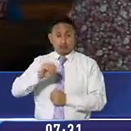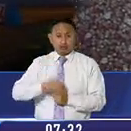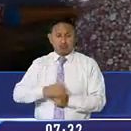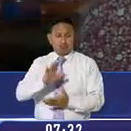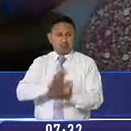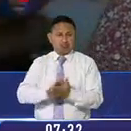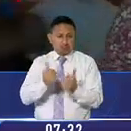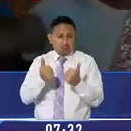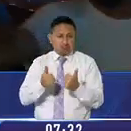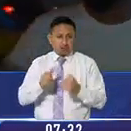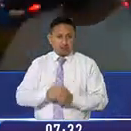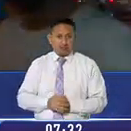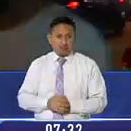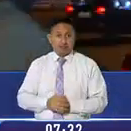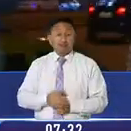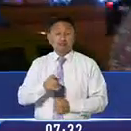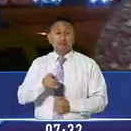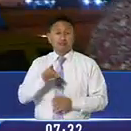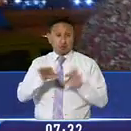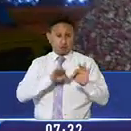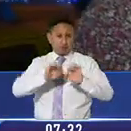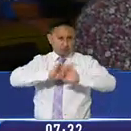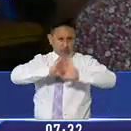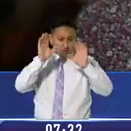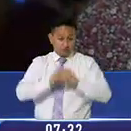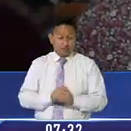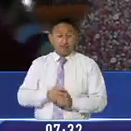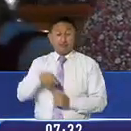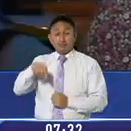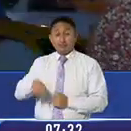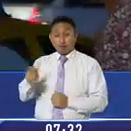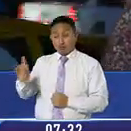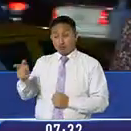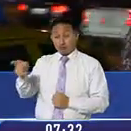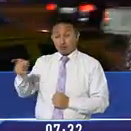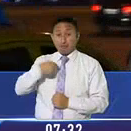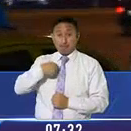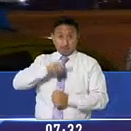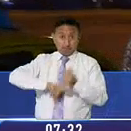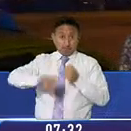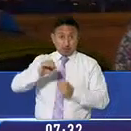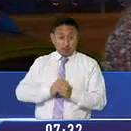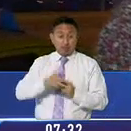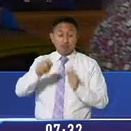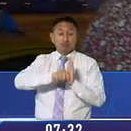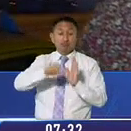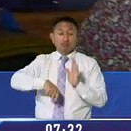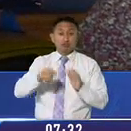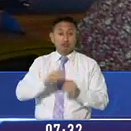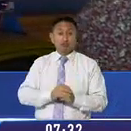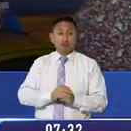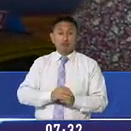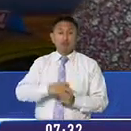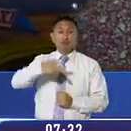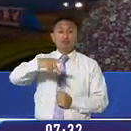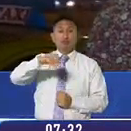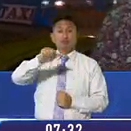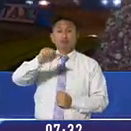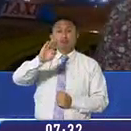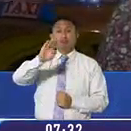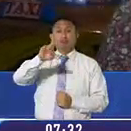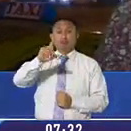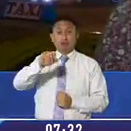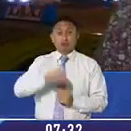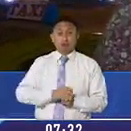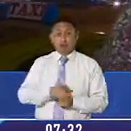estable. Quiero dejar en claro que el atentado no es en contra de mi hermano, del abogado Pablo Quintana, es abogado personal de